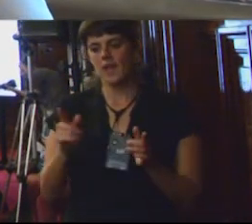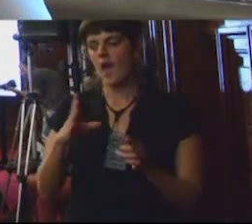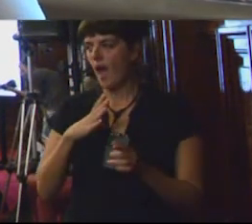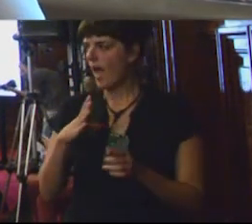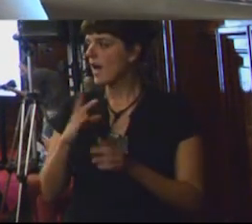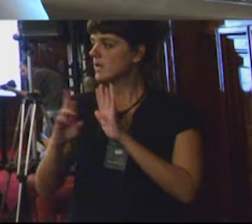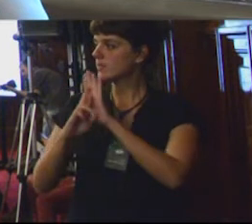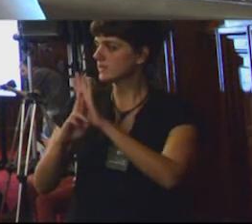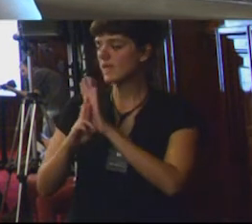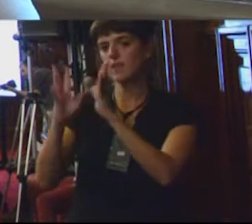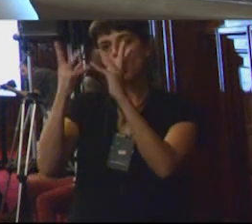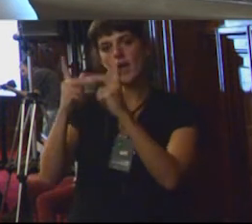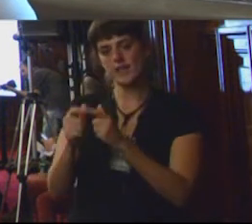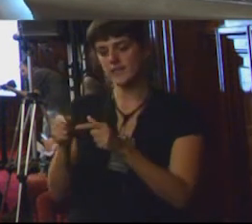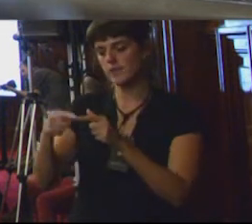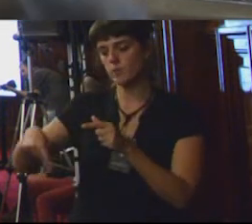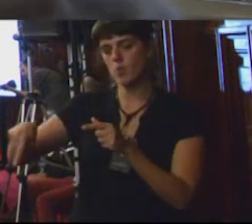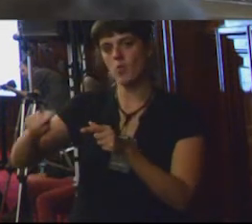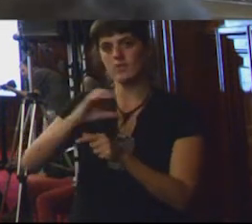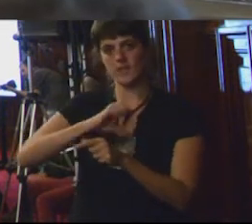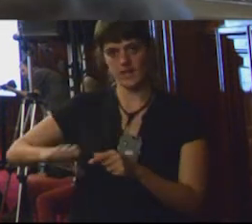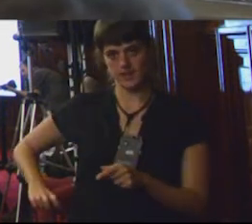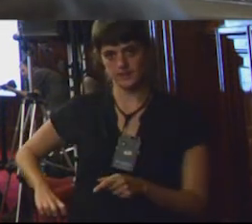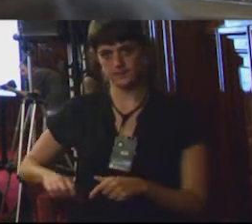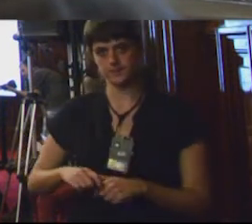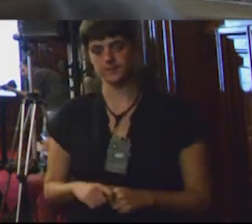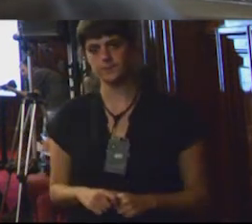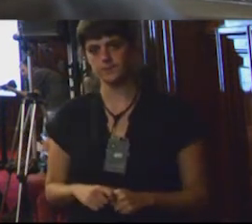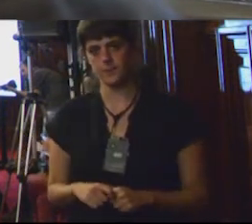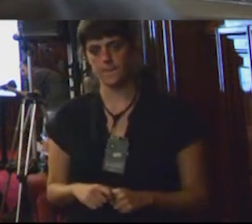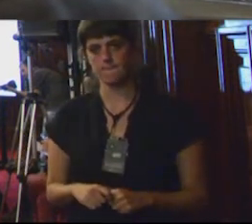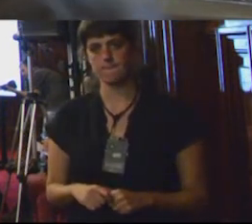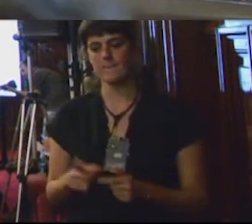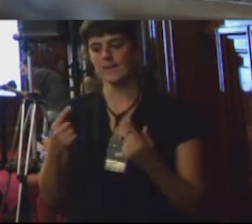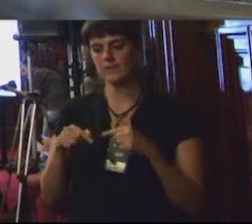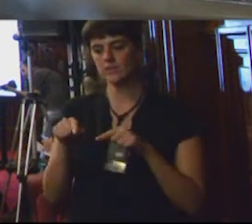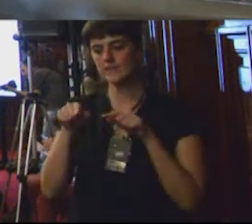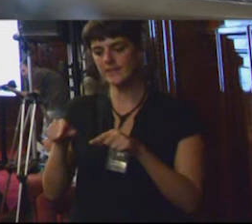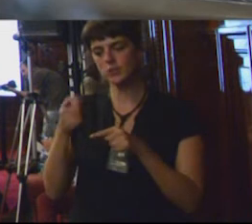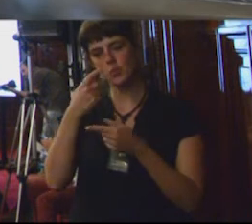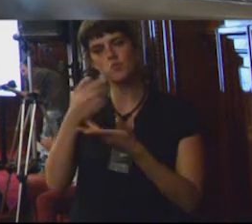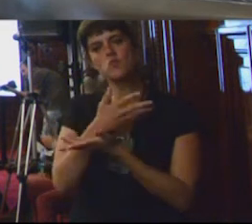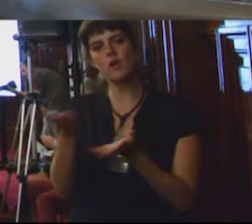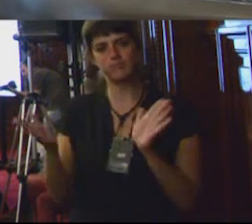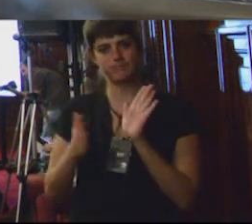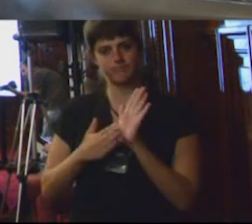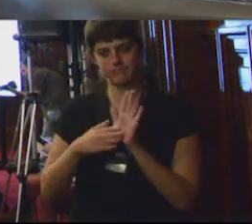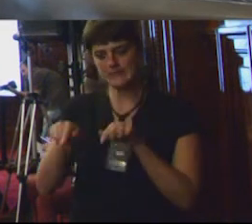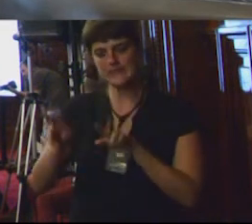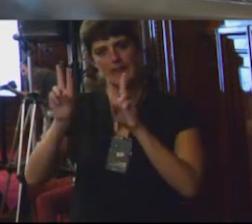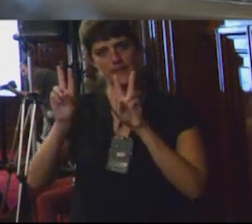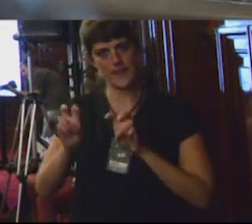organismos estatales, lo cual da cuenta de que esta temática está siendo de un